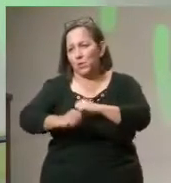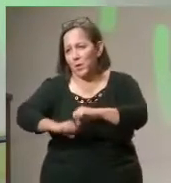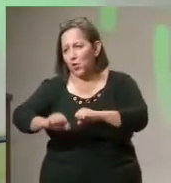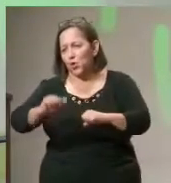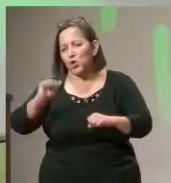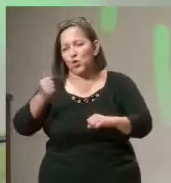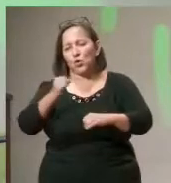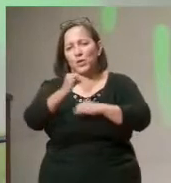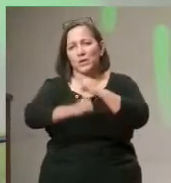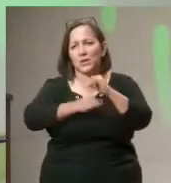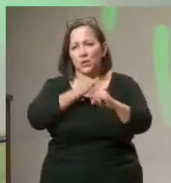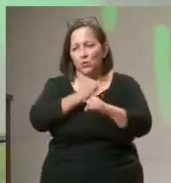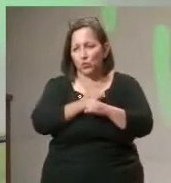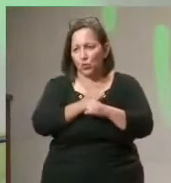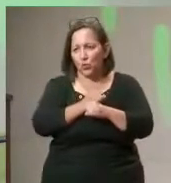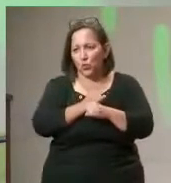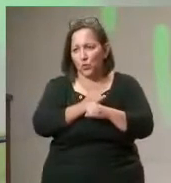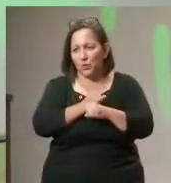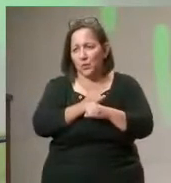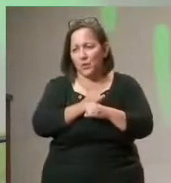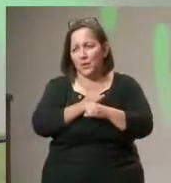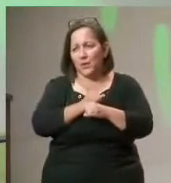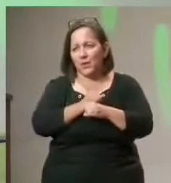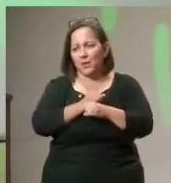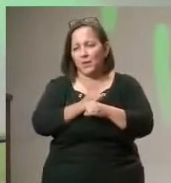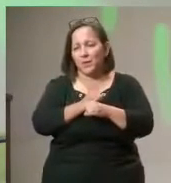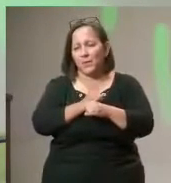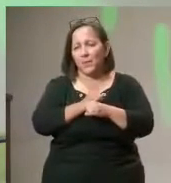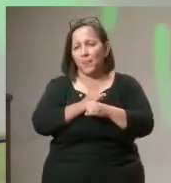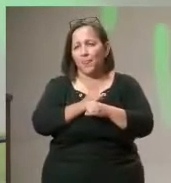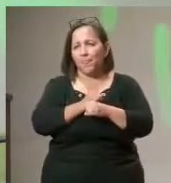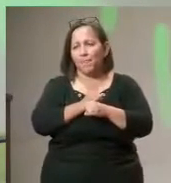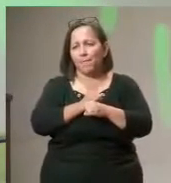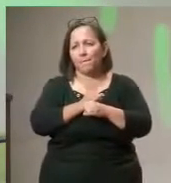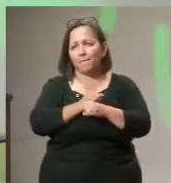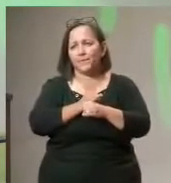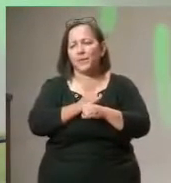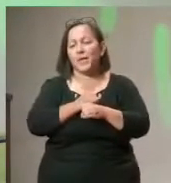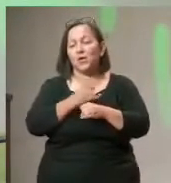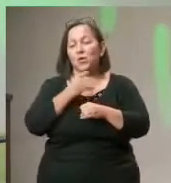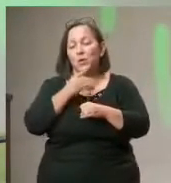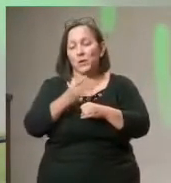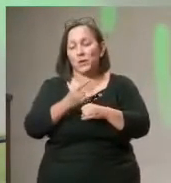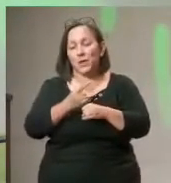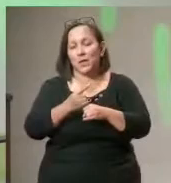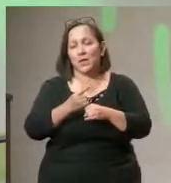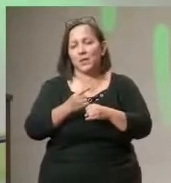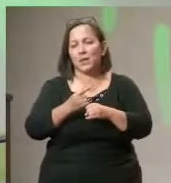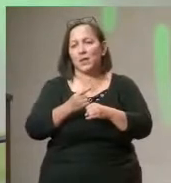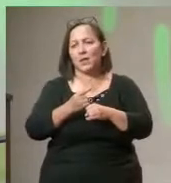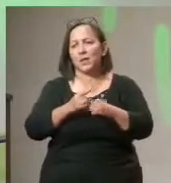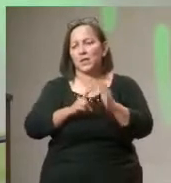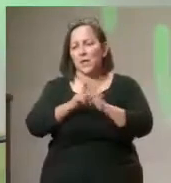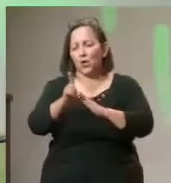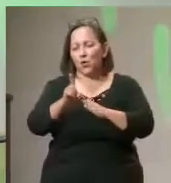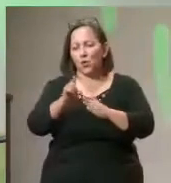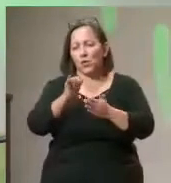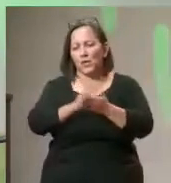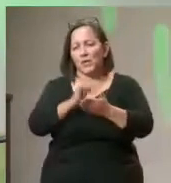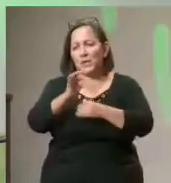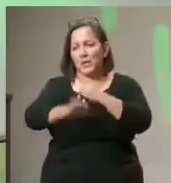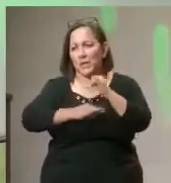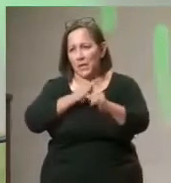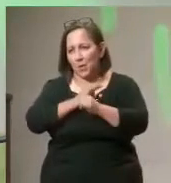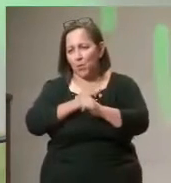otras instituciones, en lo que compete a contribuir con el desarrollo de este tipo de proyectos, se pongan la